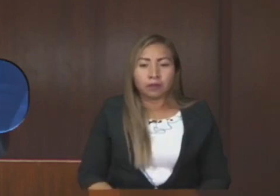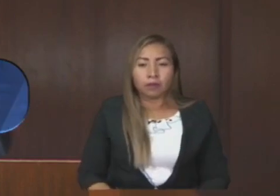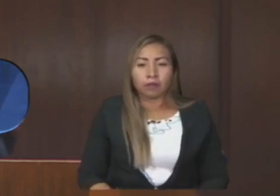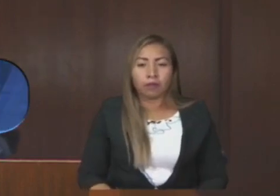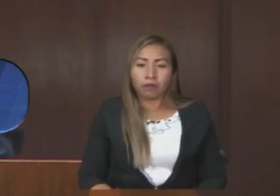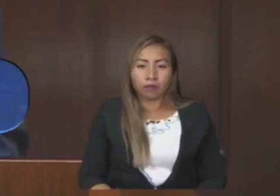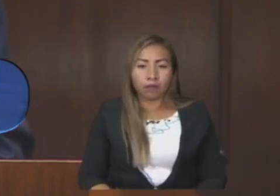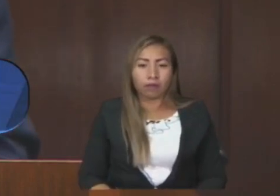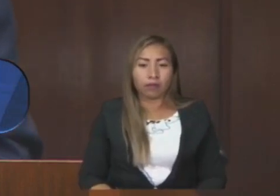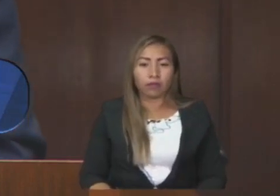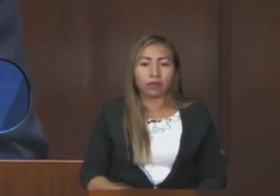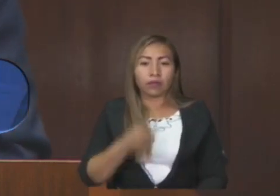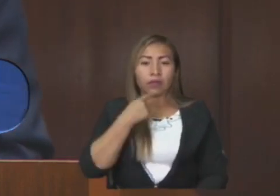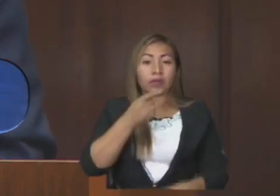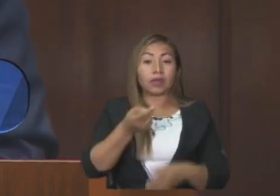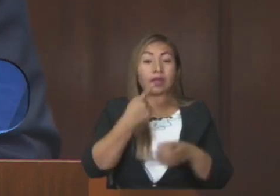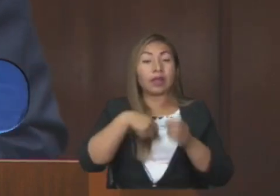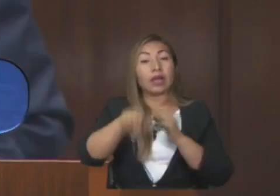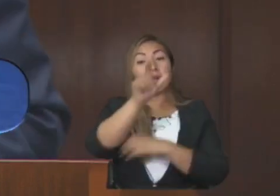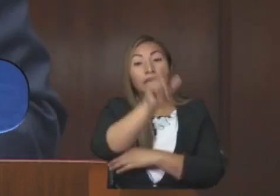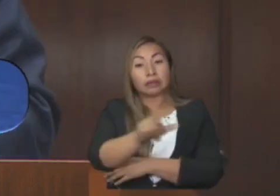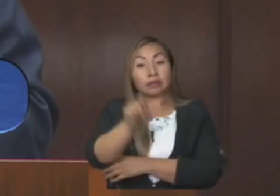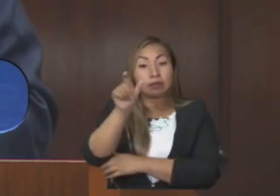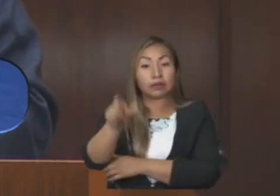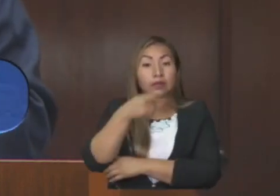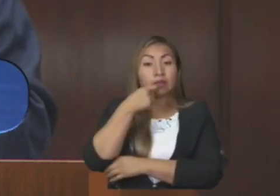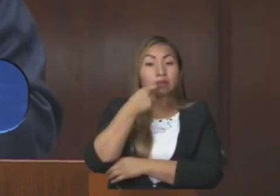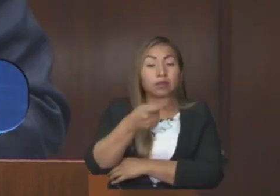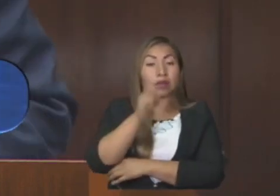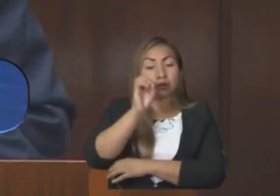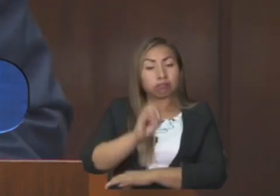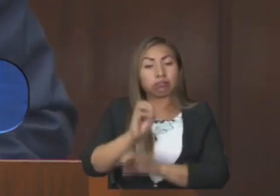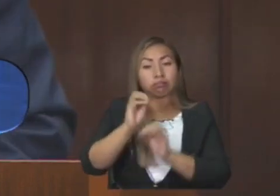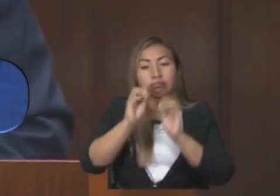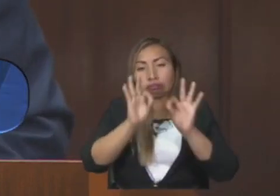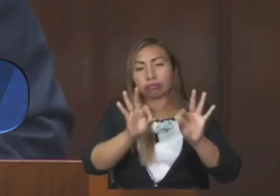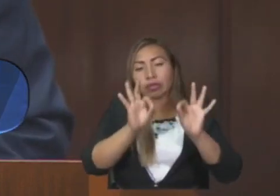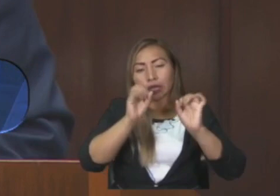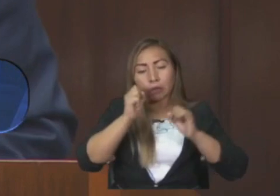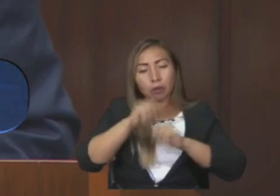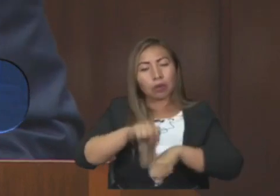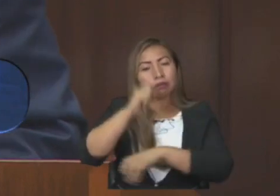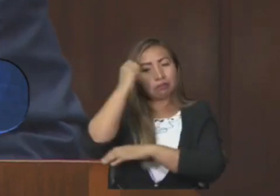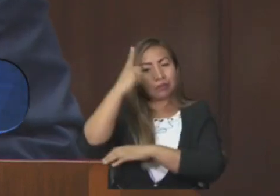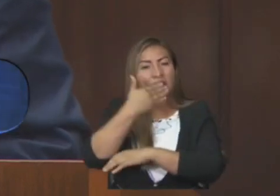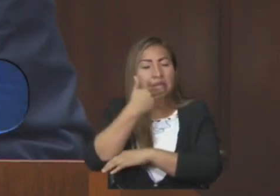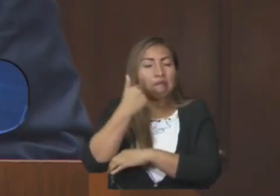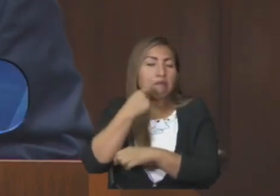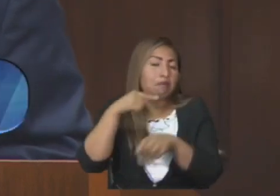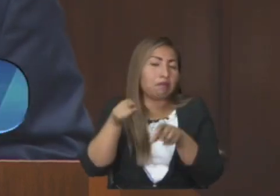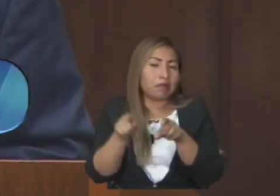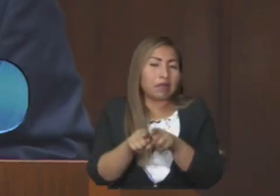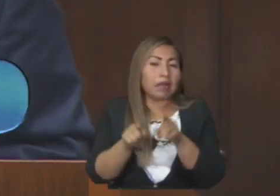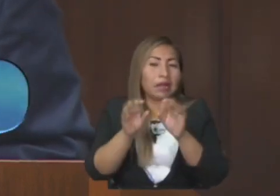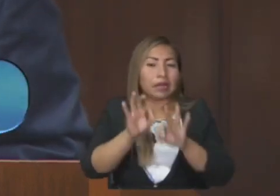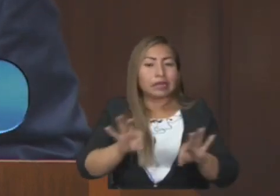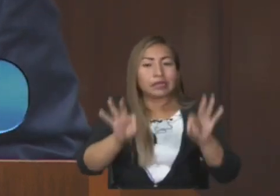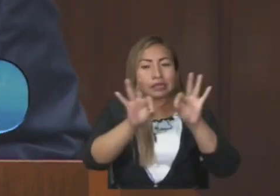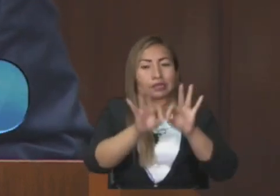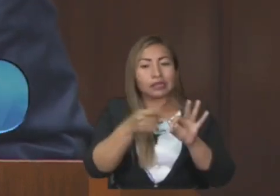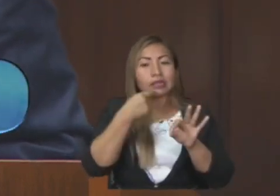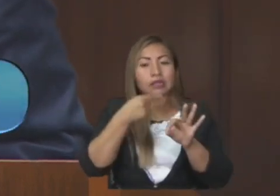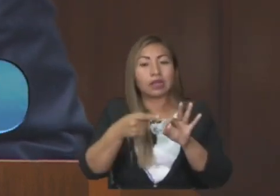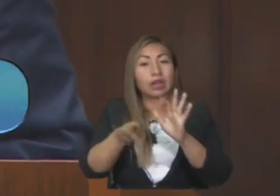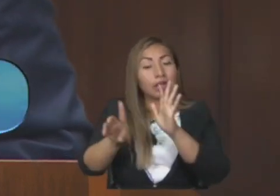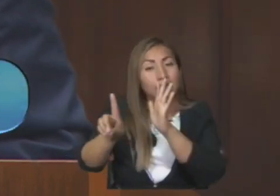parte proporcionará al público de manera clara, oportuna y comprensible la información necesaria para hacer efectivo su